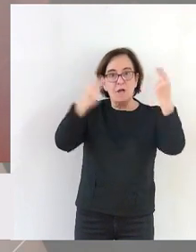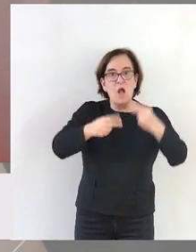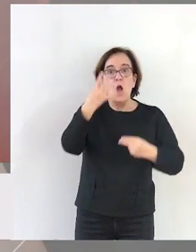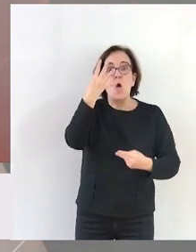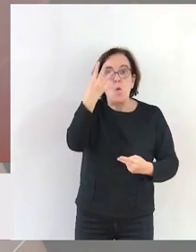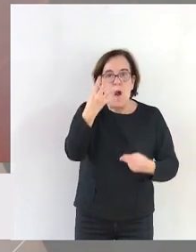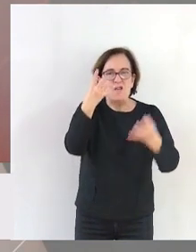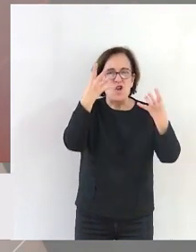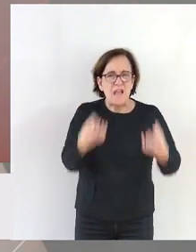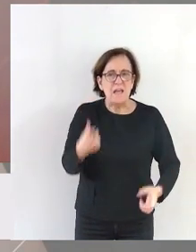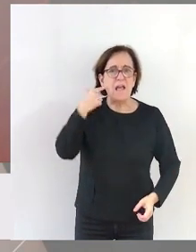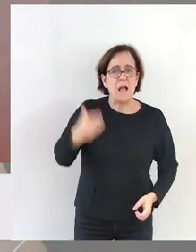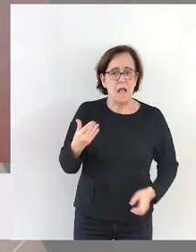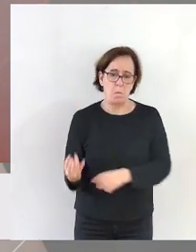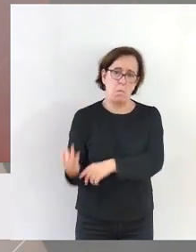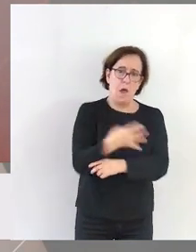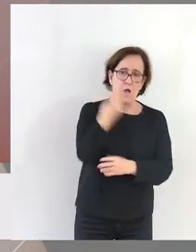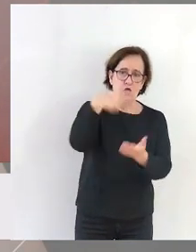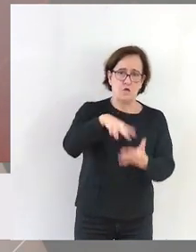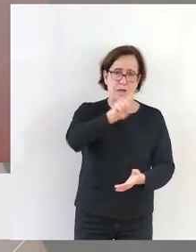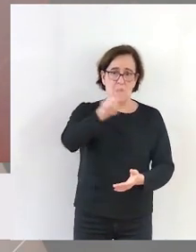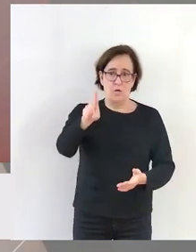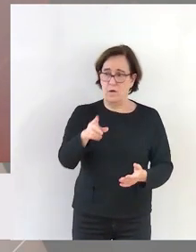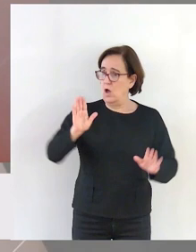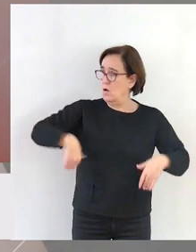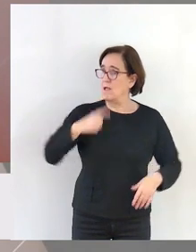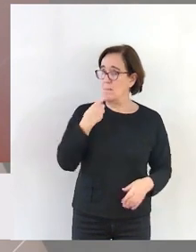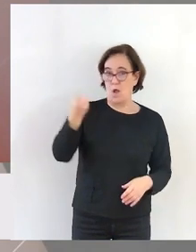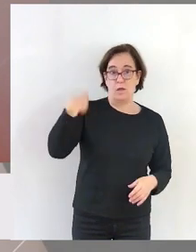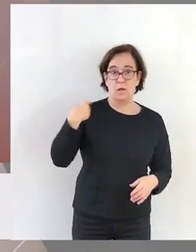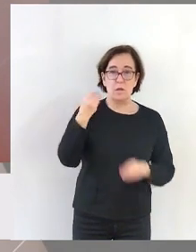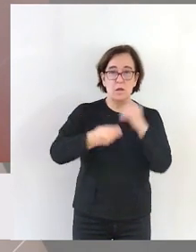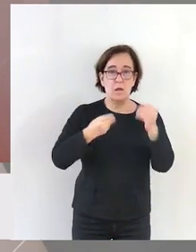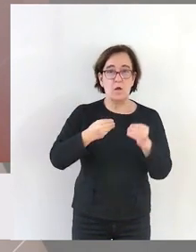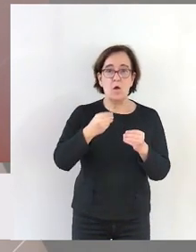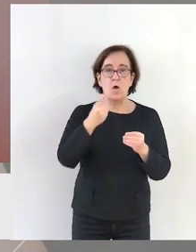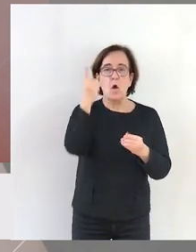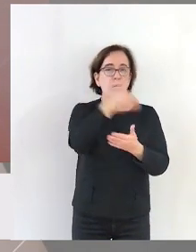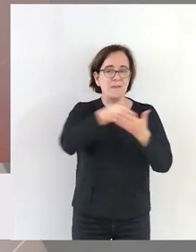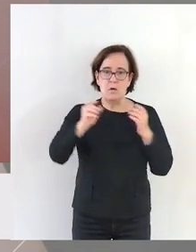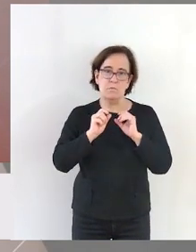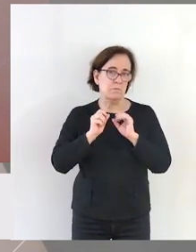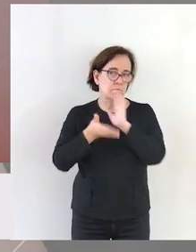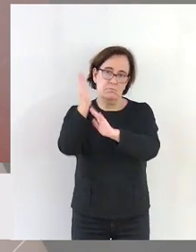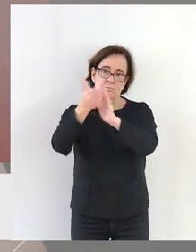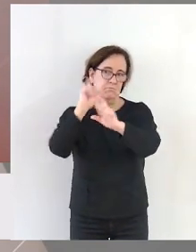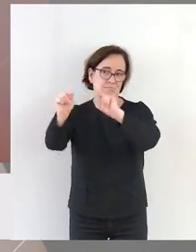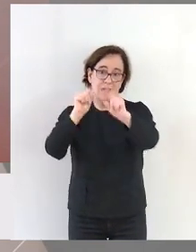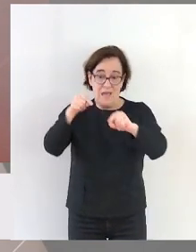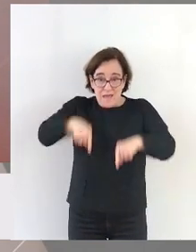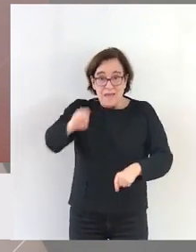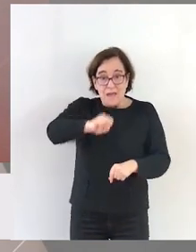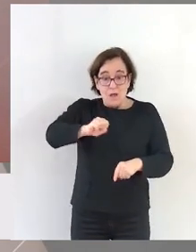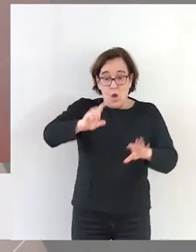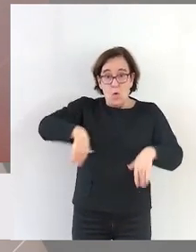sequías más graves que la de 2011 la última del año pasado que provocó más de món de desplazamientos pero es que este año en